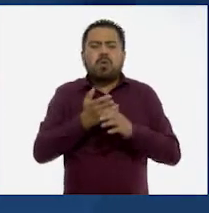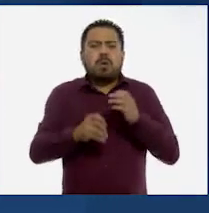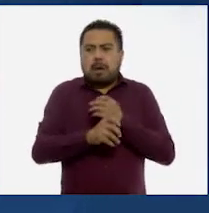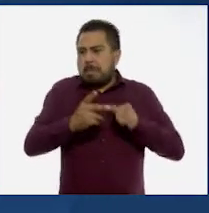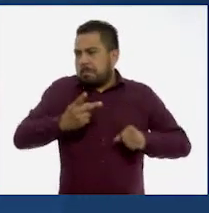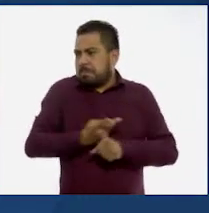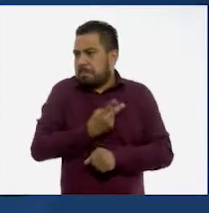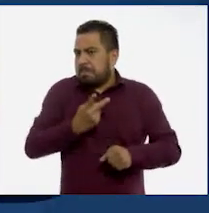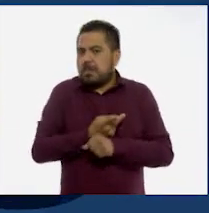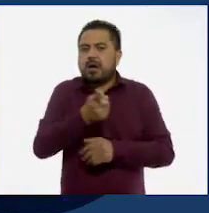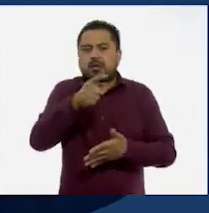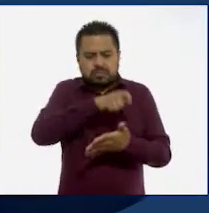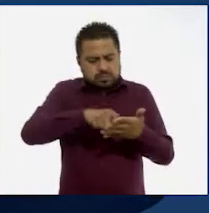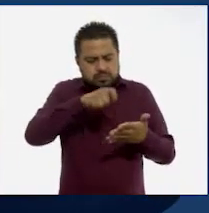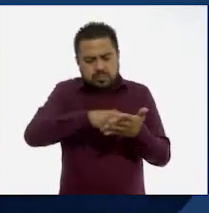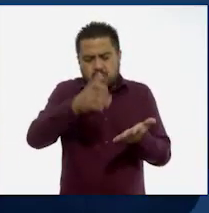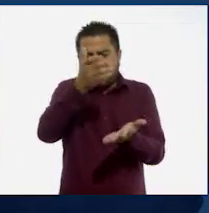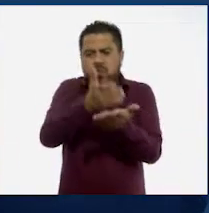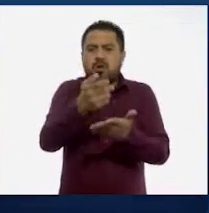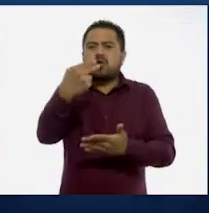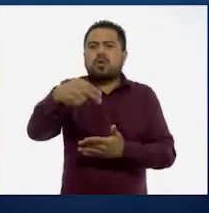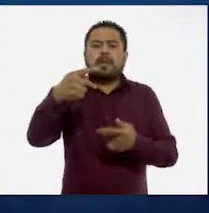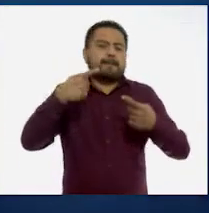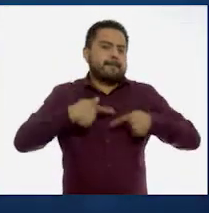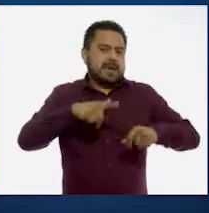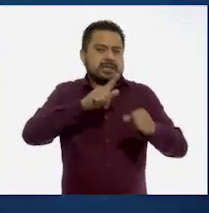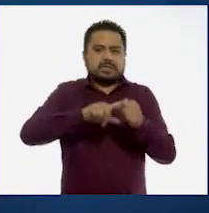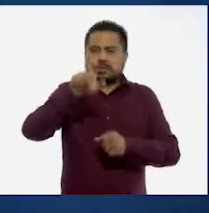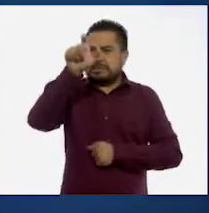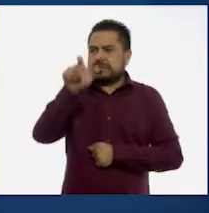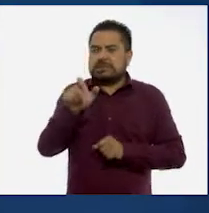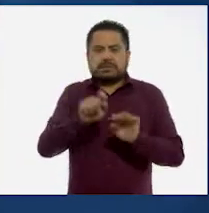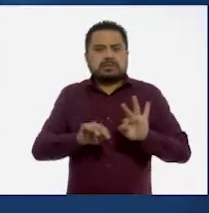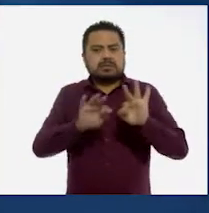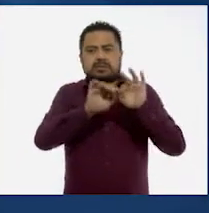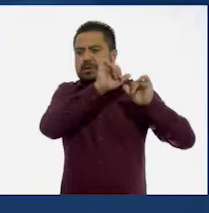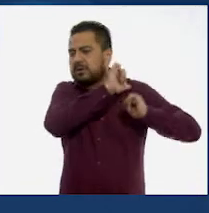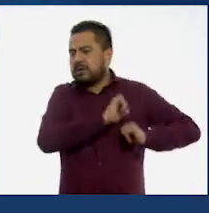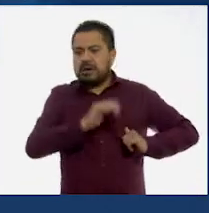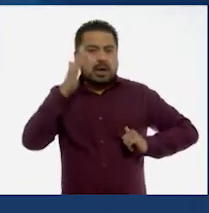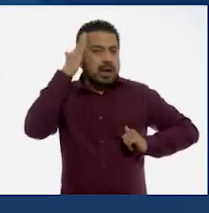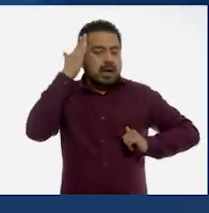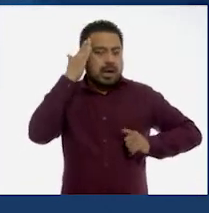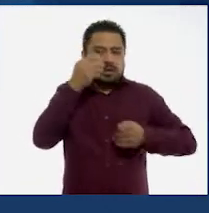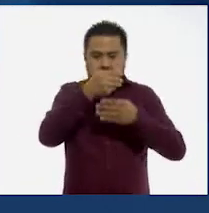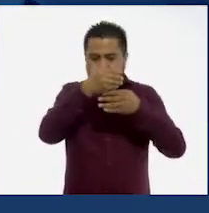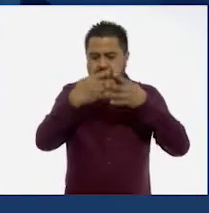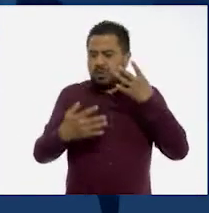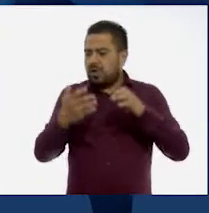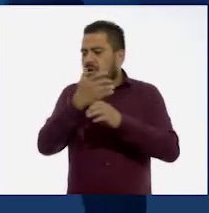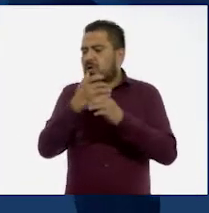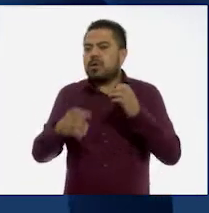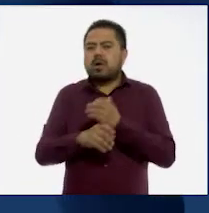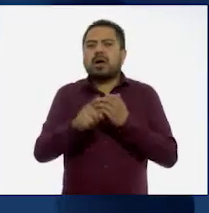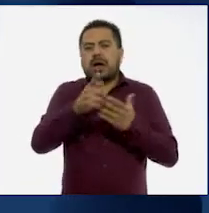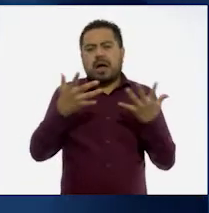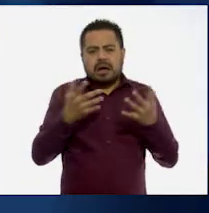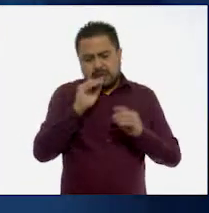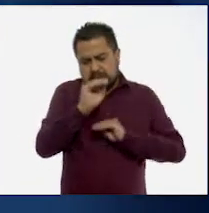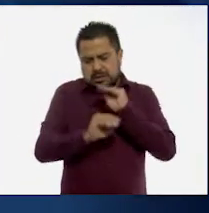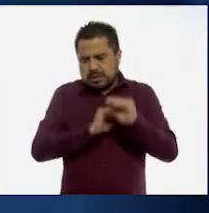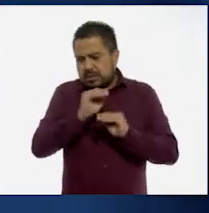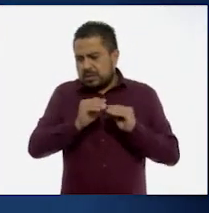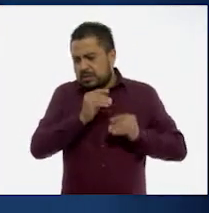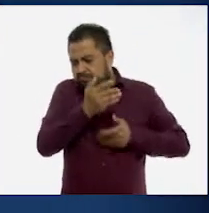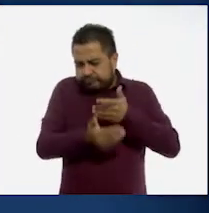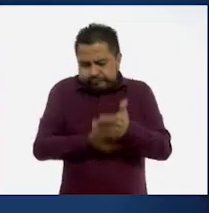pasarán? Escribe en tu cuaderno el nombre de los personajes protagónicos y antagónicos y sus características. Elabora una cronología de